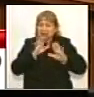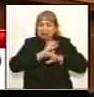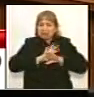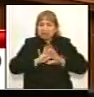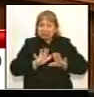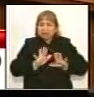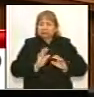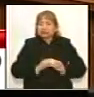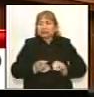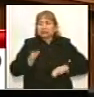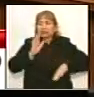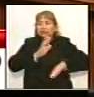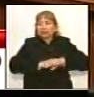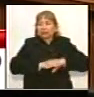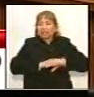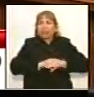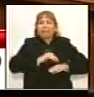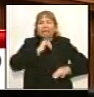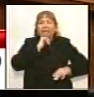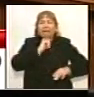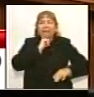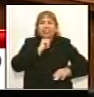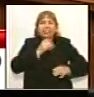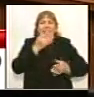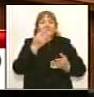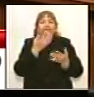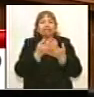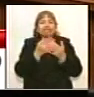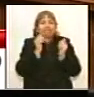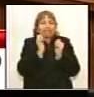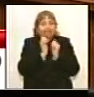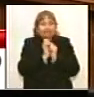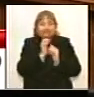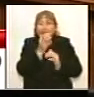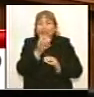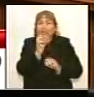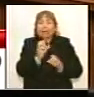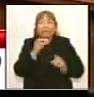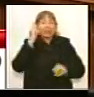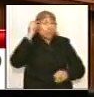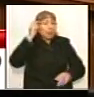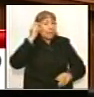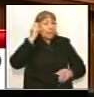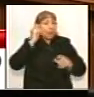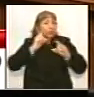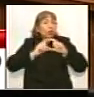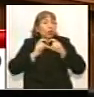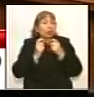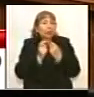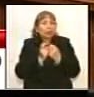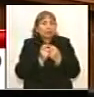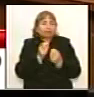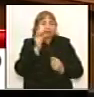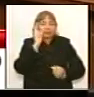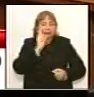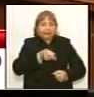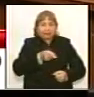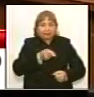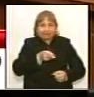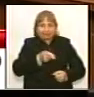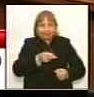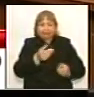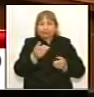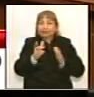existe sobre la falta de penas para quienes financian a partidos políticos siendo fuente prohibida de acuerdo a